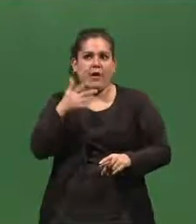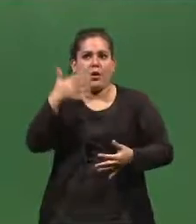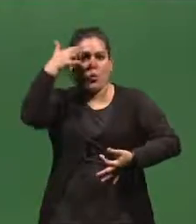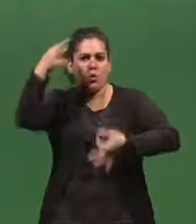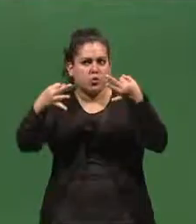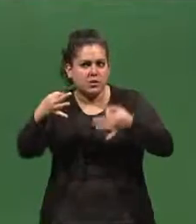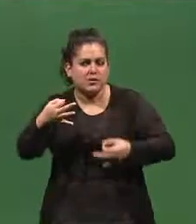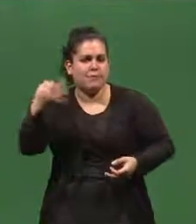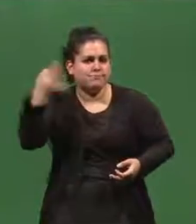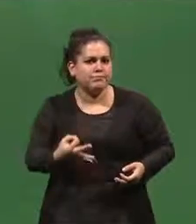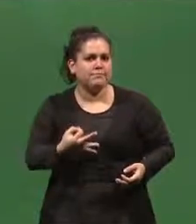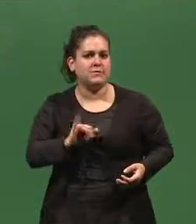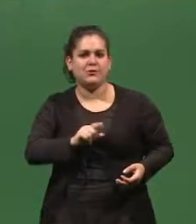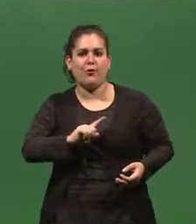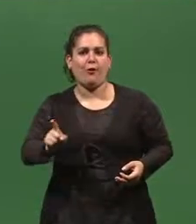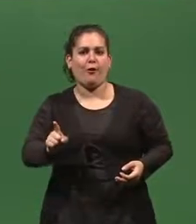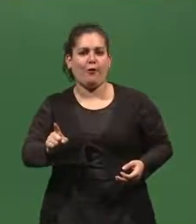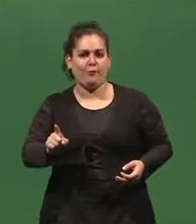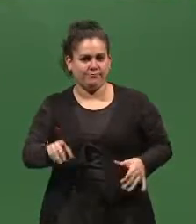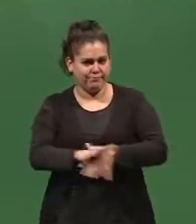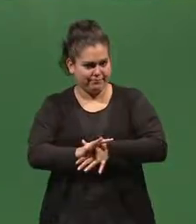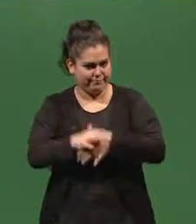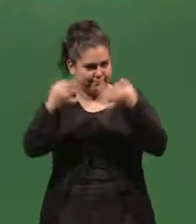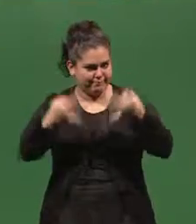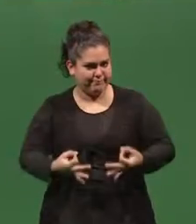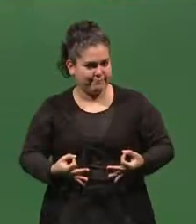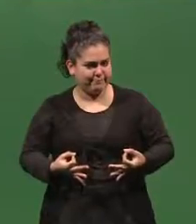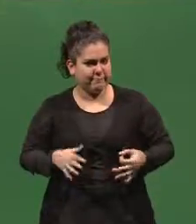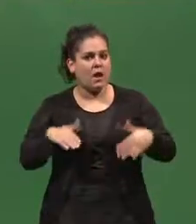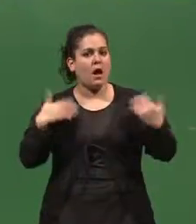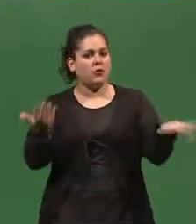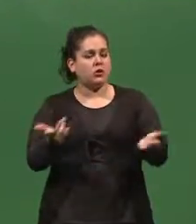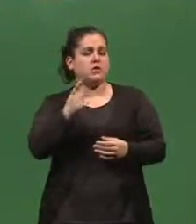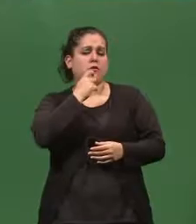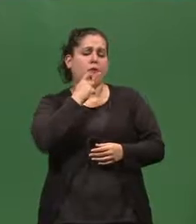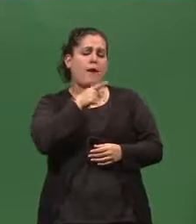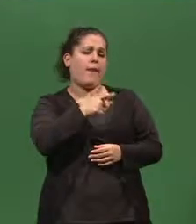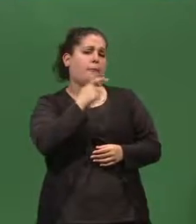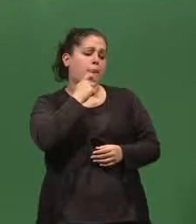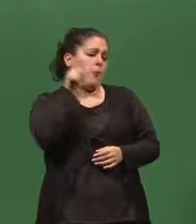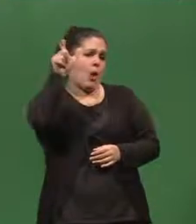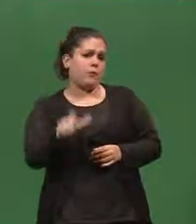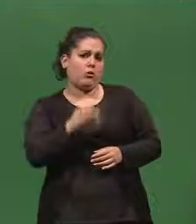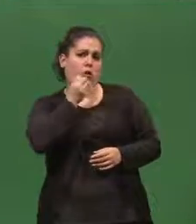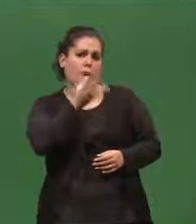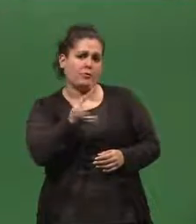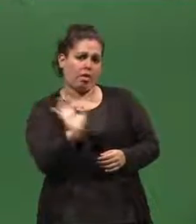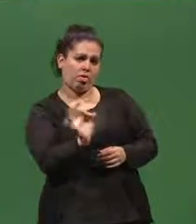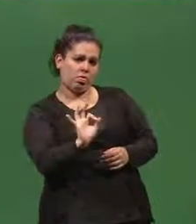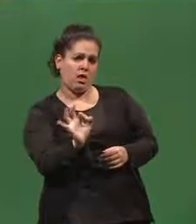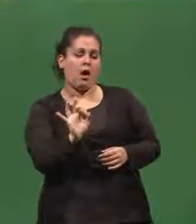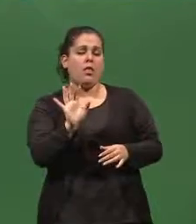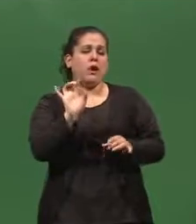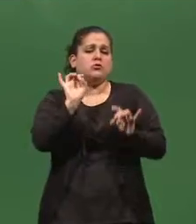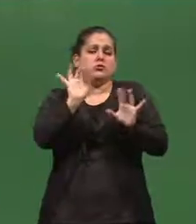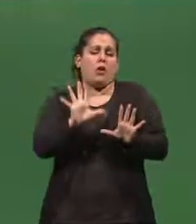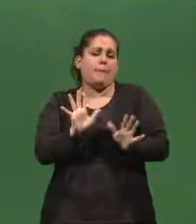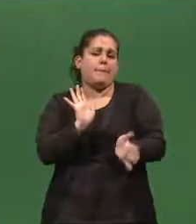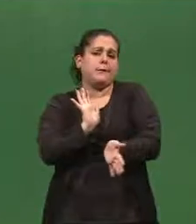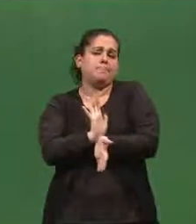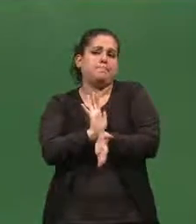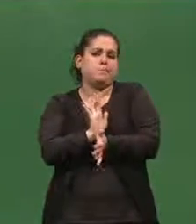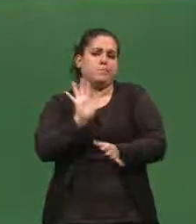de que se están enrolando los fiscales y los jueces a través de agrupaciones políticas, realmente esto vendría bárbaro para Argentina porque le daría un poquito más de